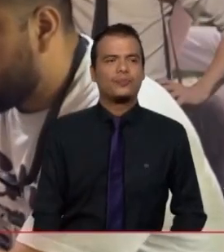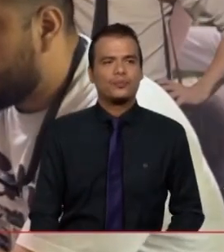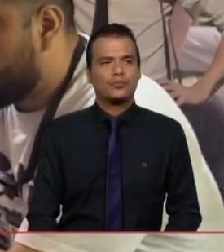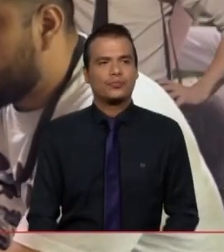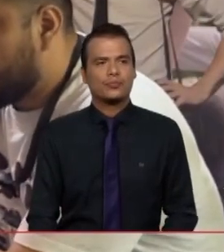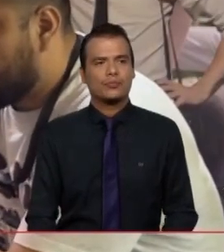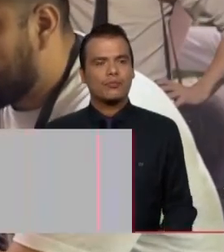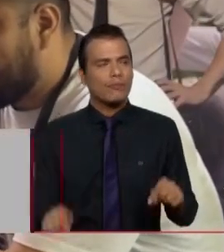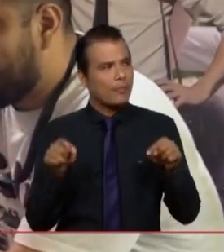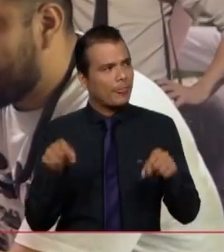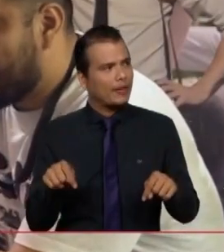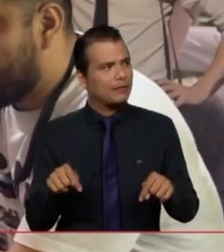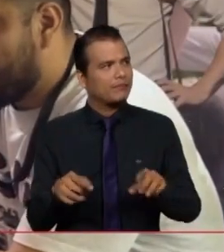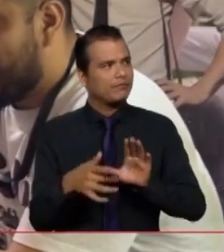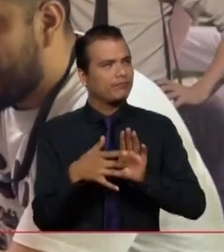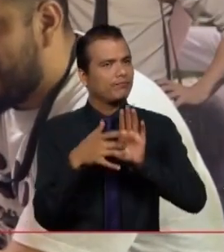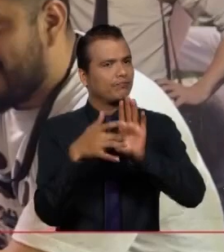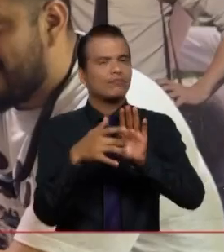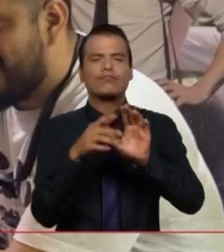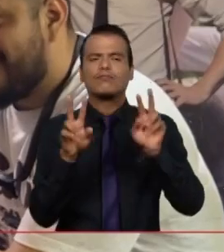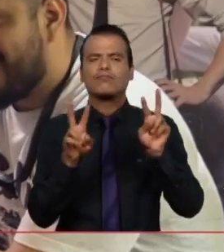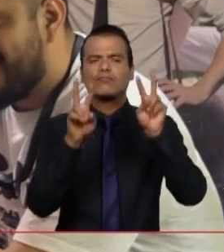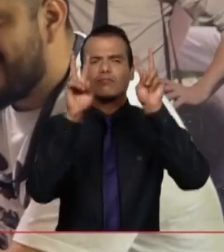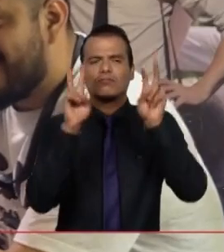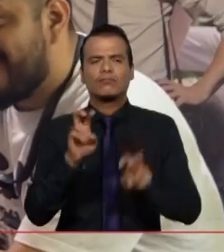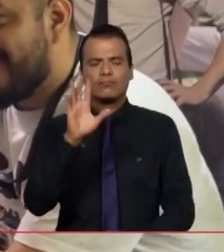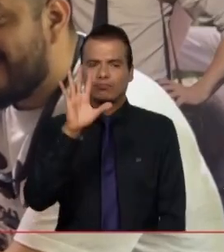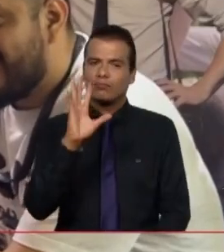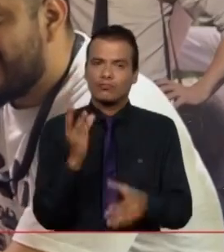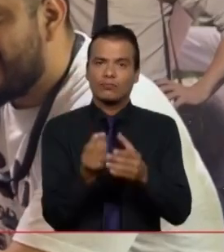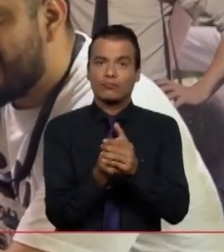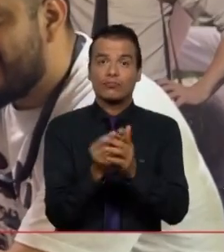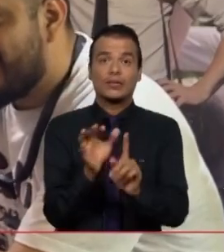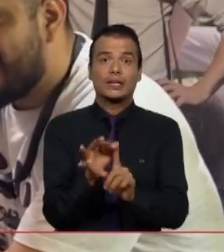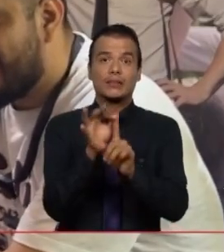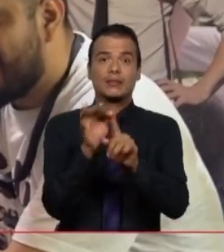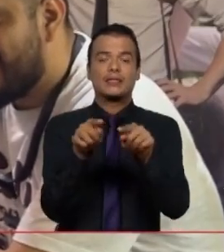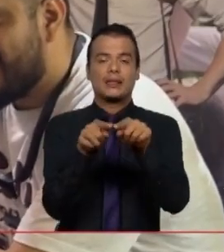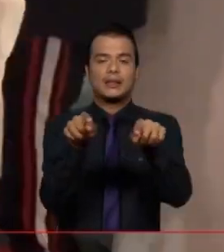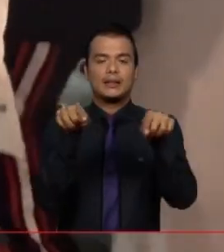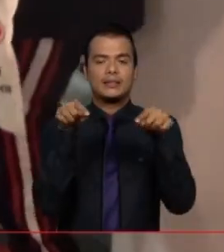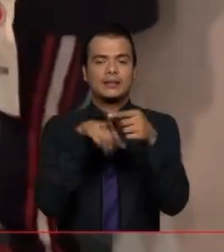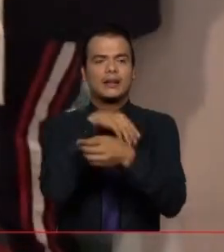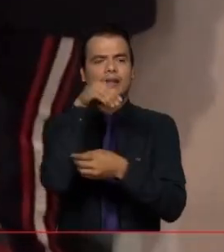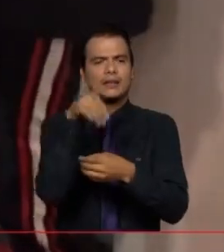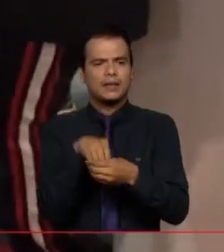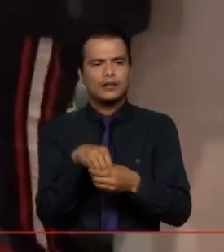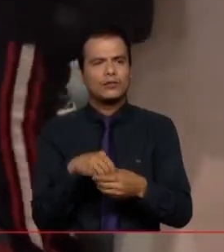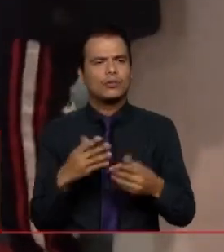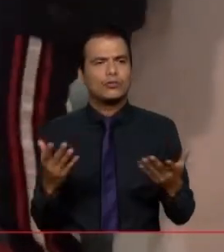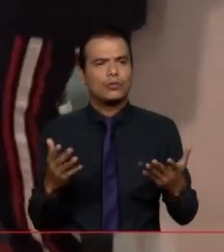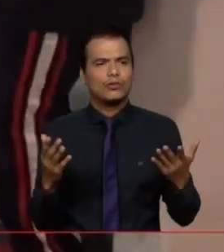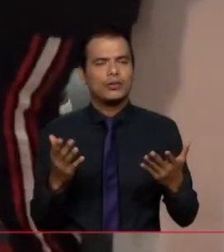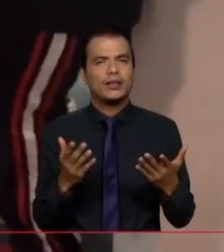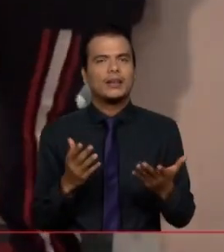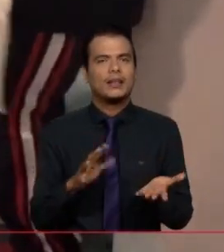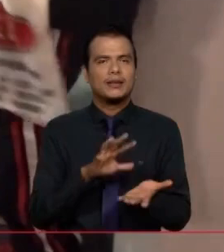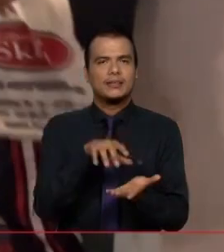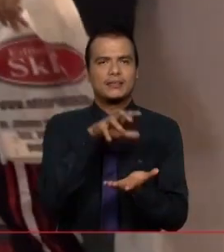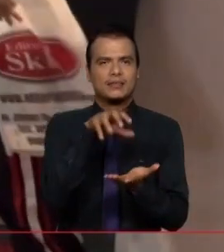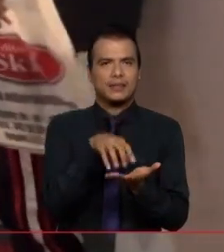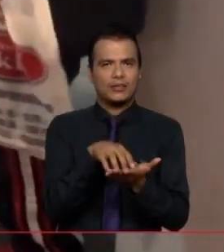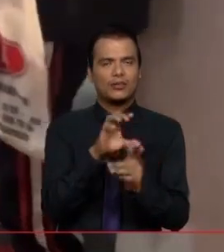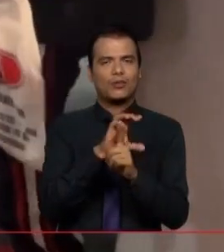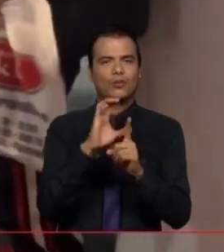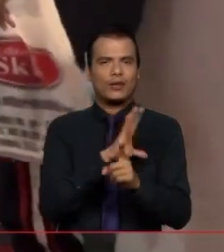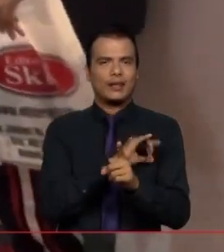Estamos aquí en el stand hablando un poco del tema de la inclusión con una sala especializada que tenemos en el Centro Cultural de Cali, que es la Sala Borges, también